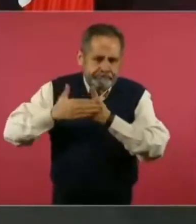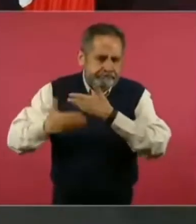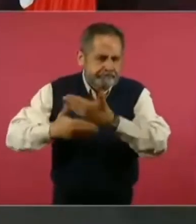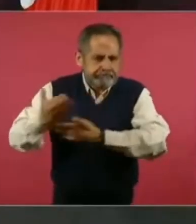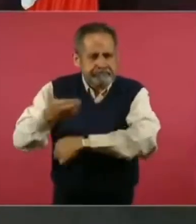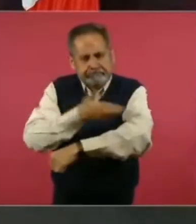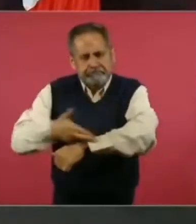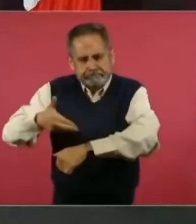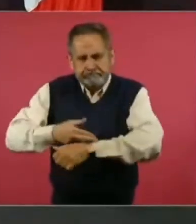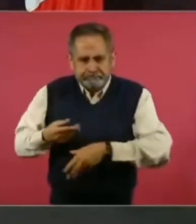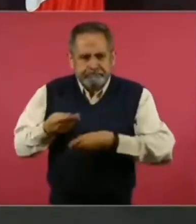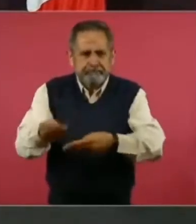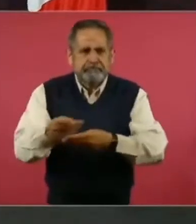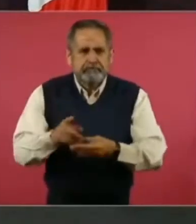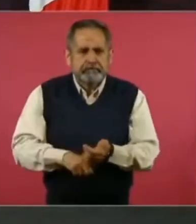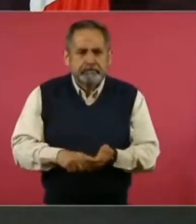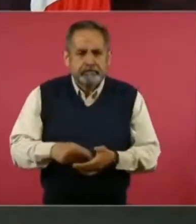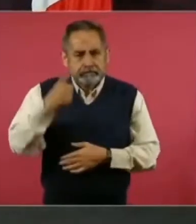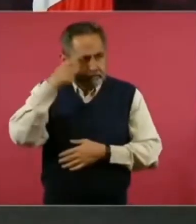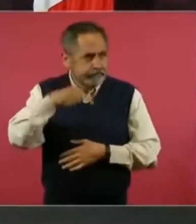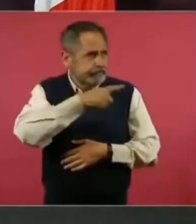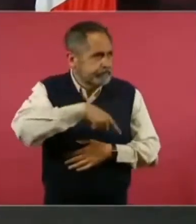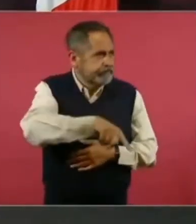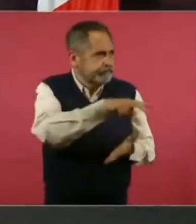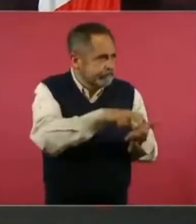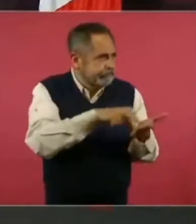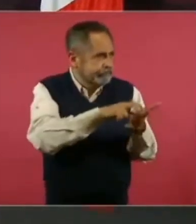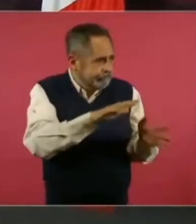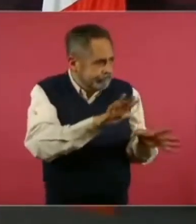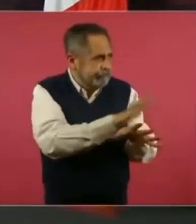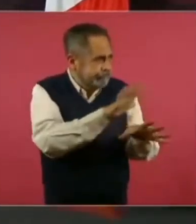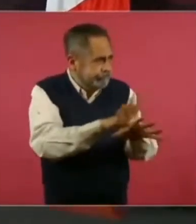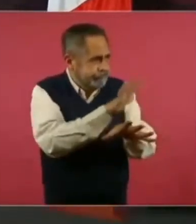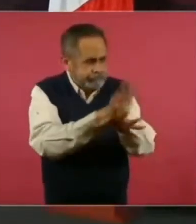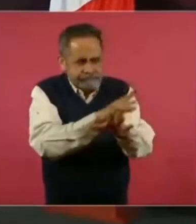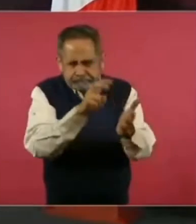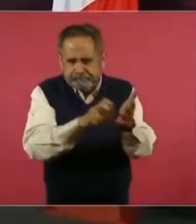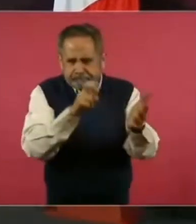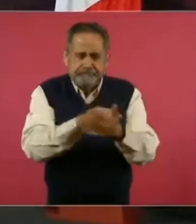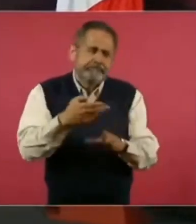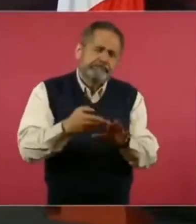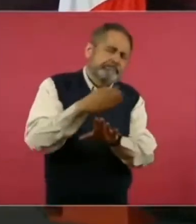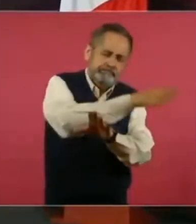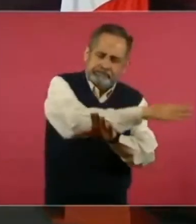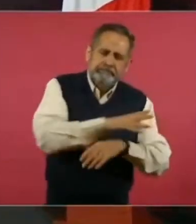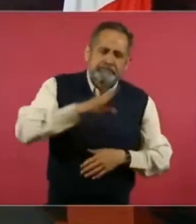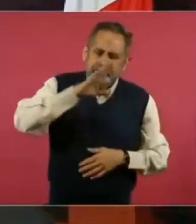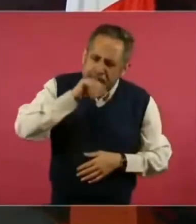cabo para ir corrigiendo todo lo que